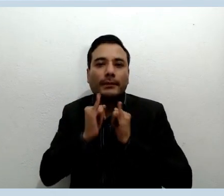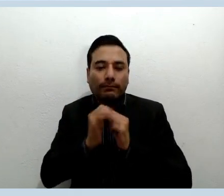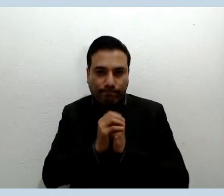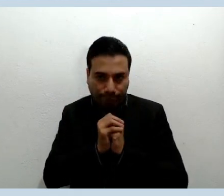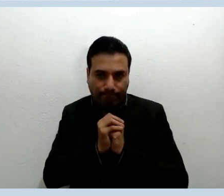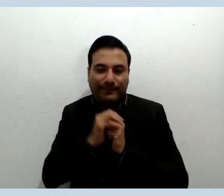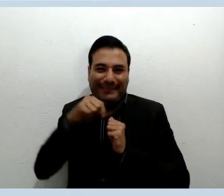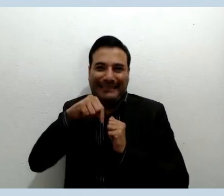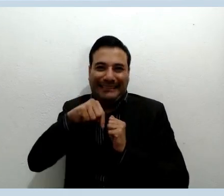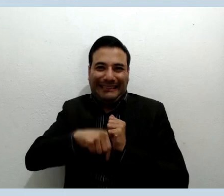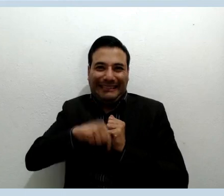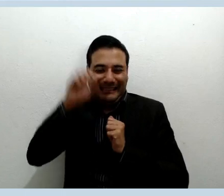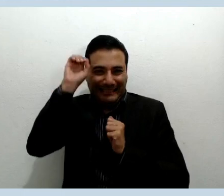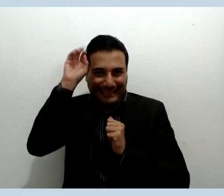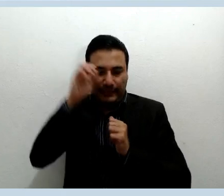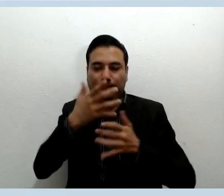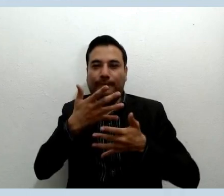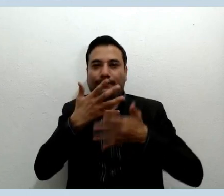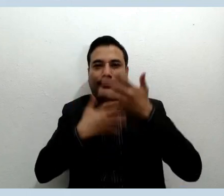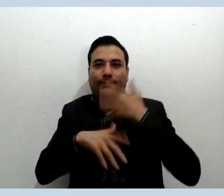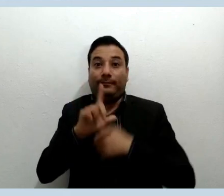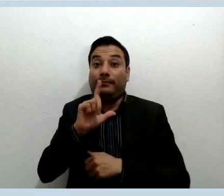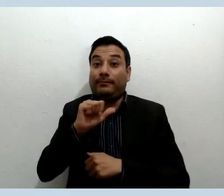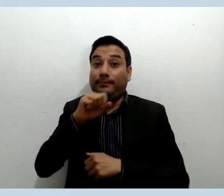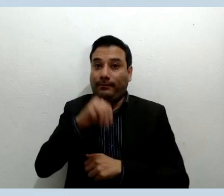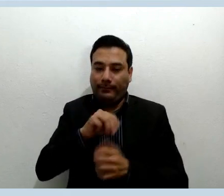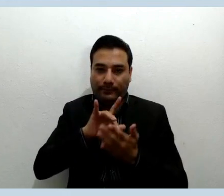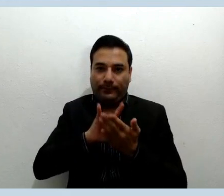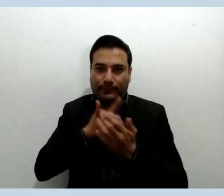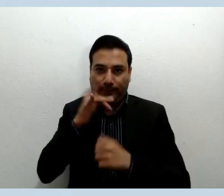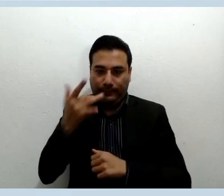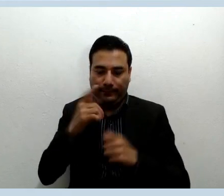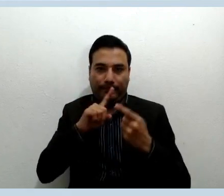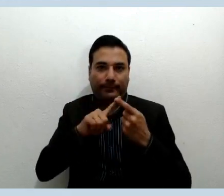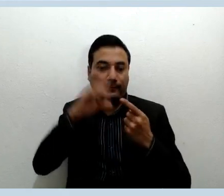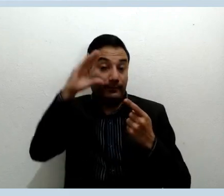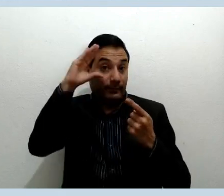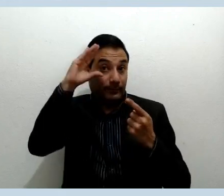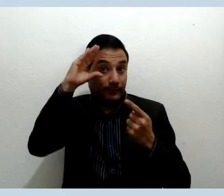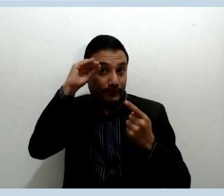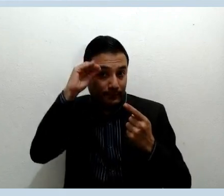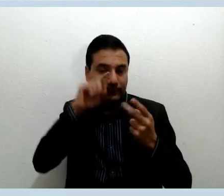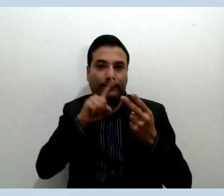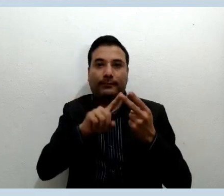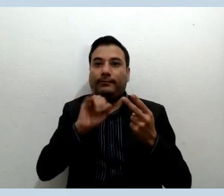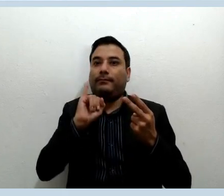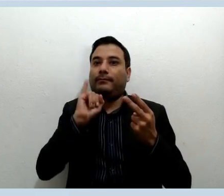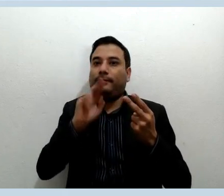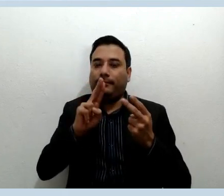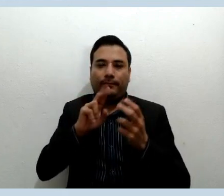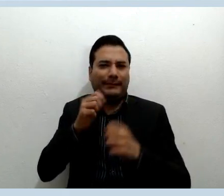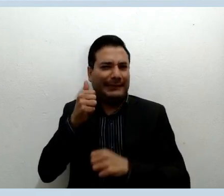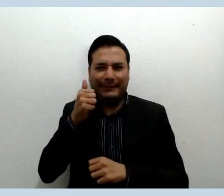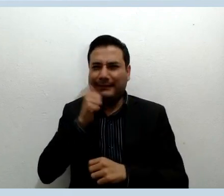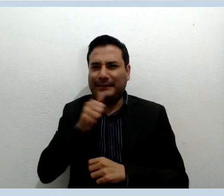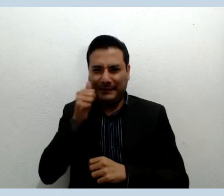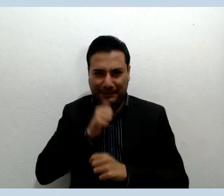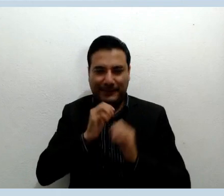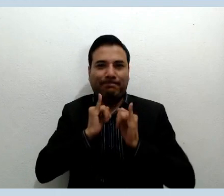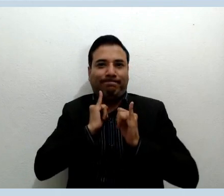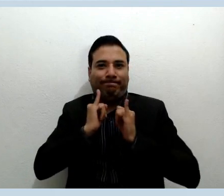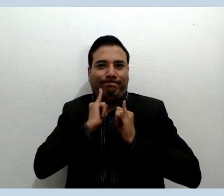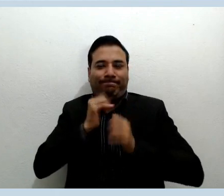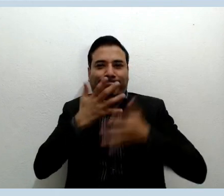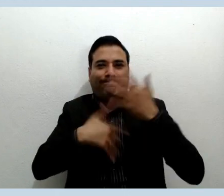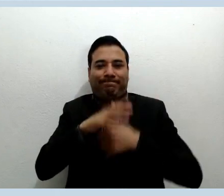en lengua de ñas mexicana Antonio sa crruz y eliu sarate que siempre nos están acompañando por acá